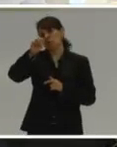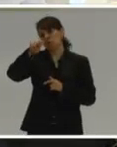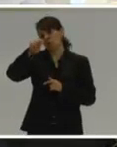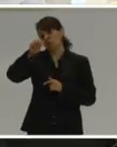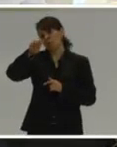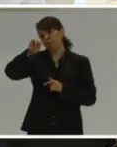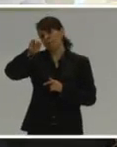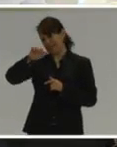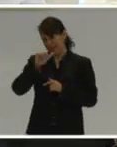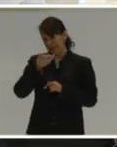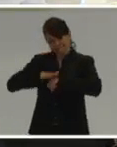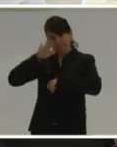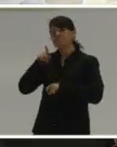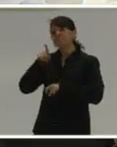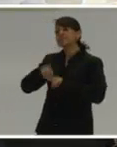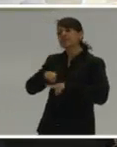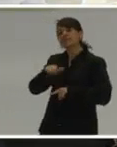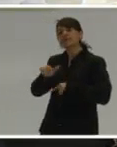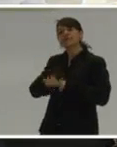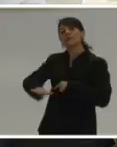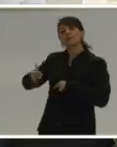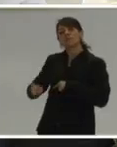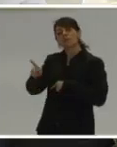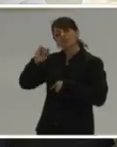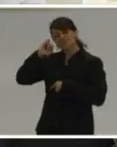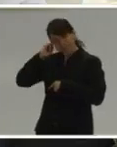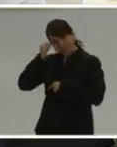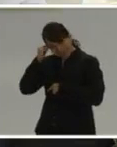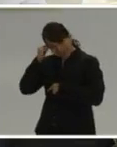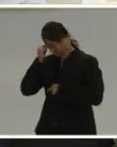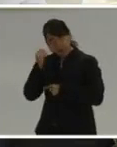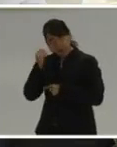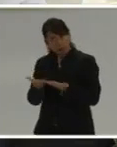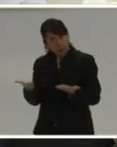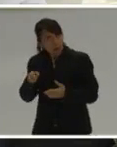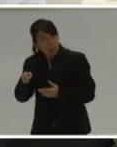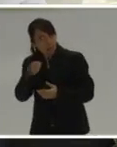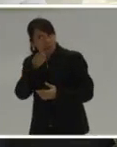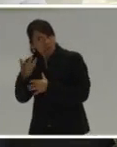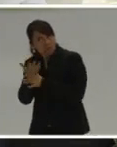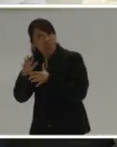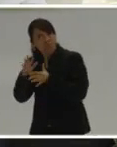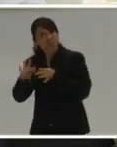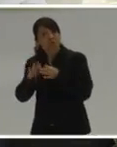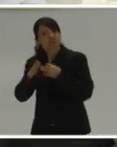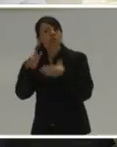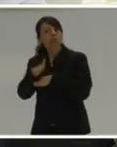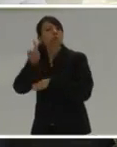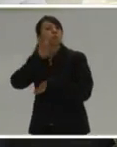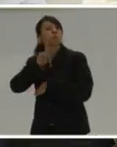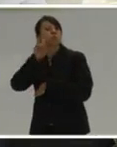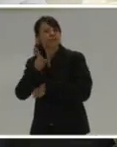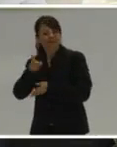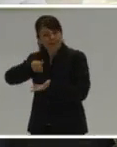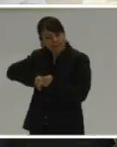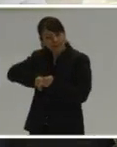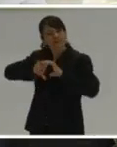hay a las cuestiones de la participación de las mujeres en las comunidades. Voy a